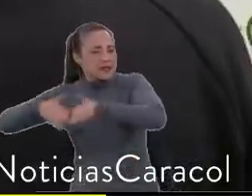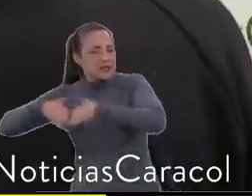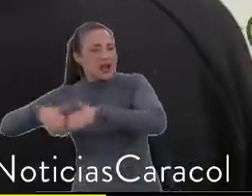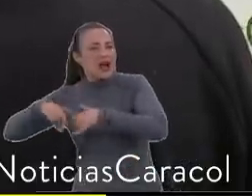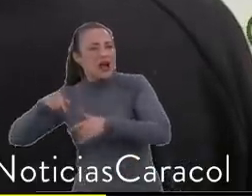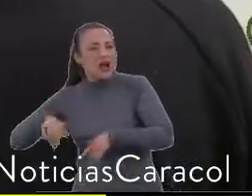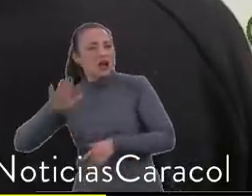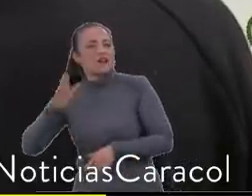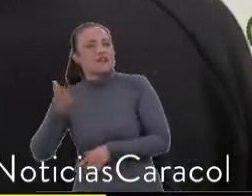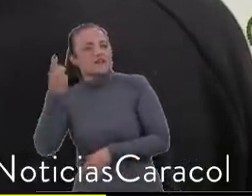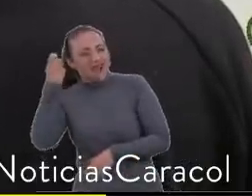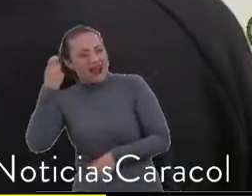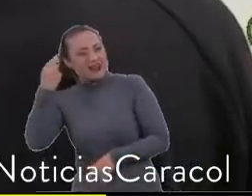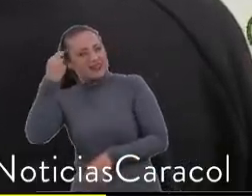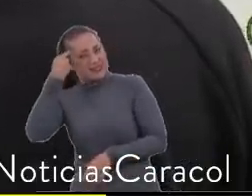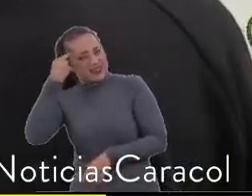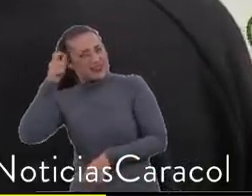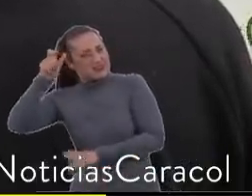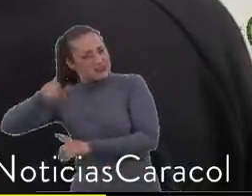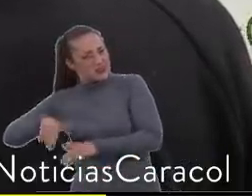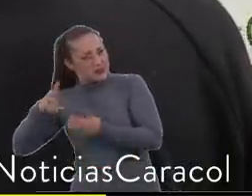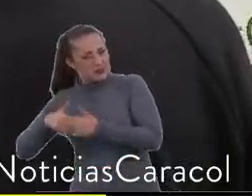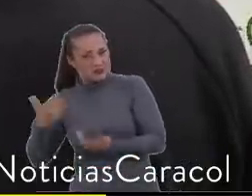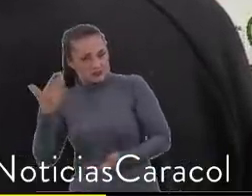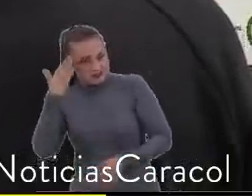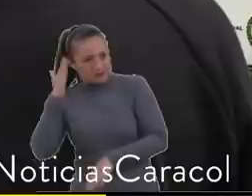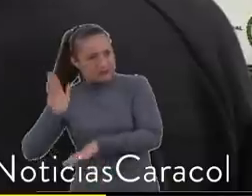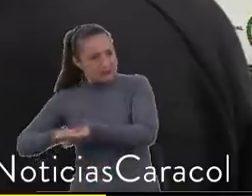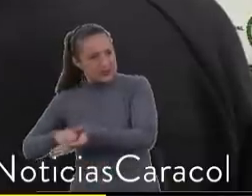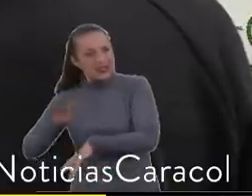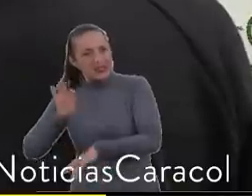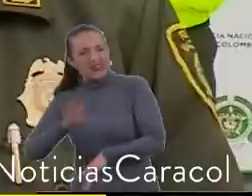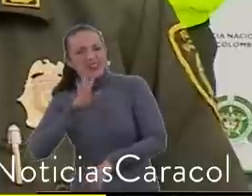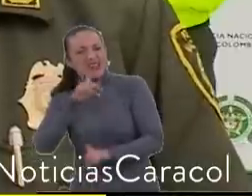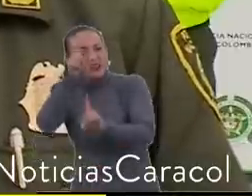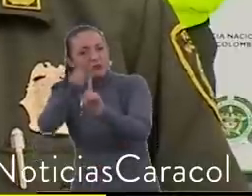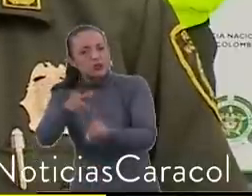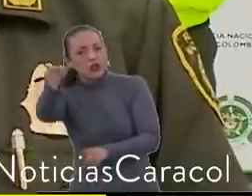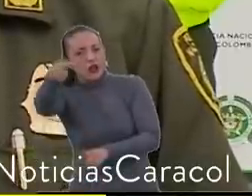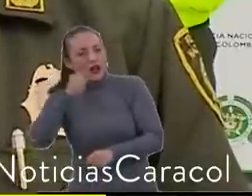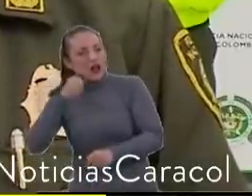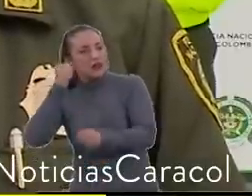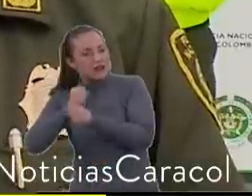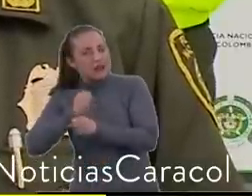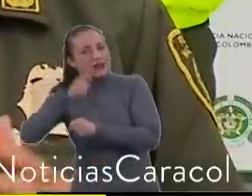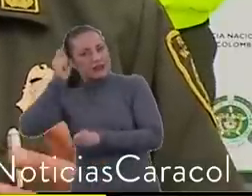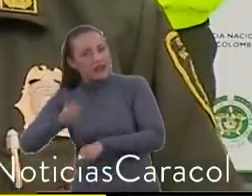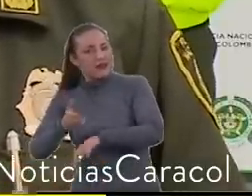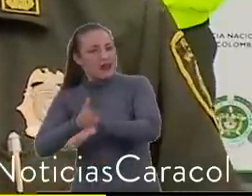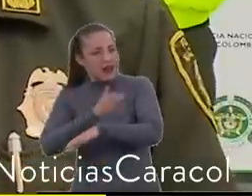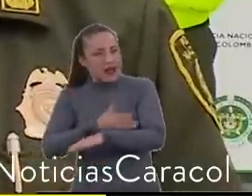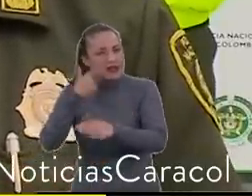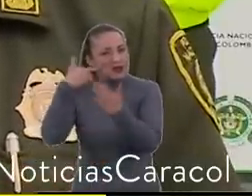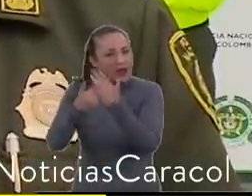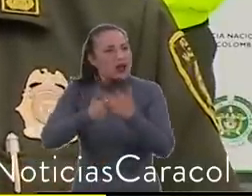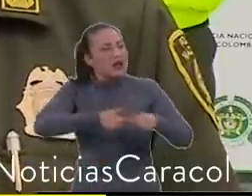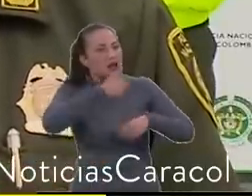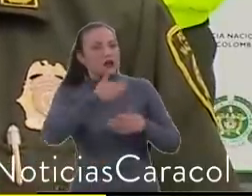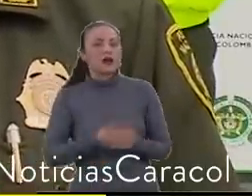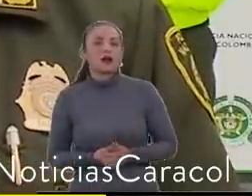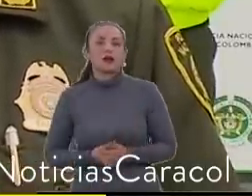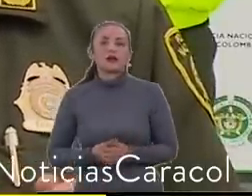los empresarios que hagan una buena investigación, se apoyen de las autoridades. Bueno, es muy importante que los